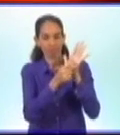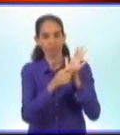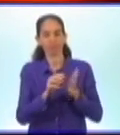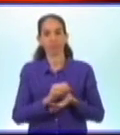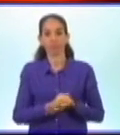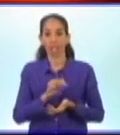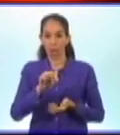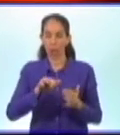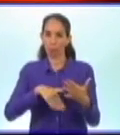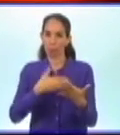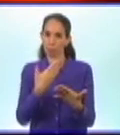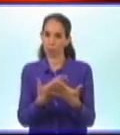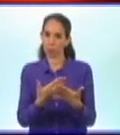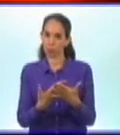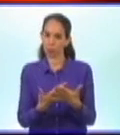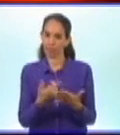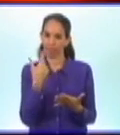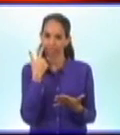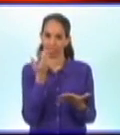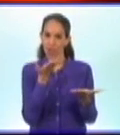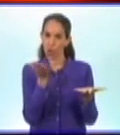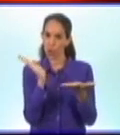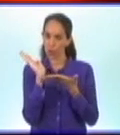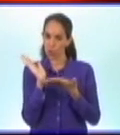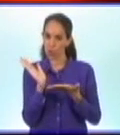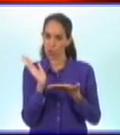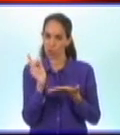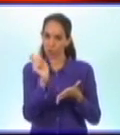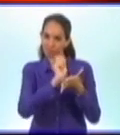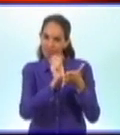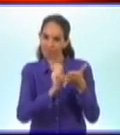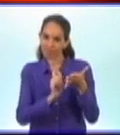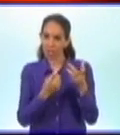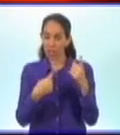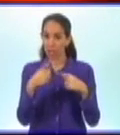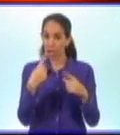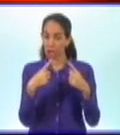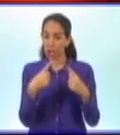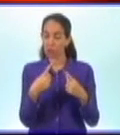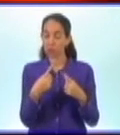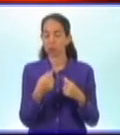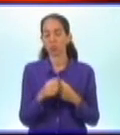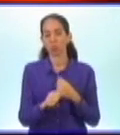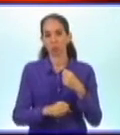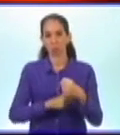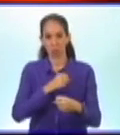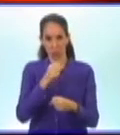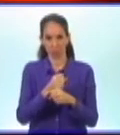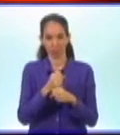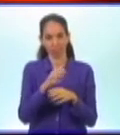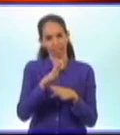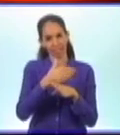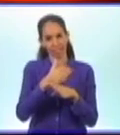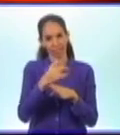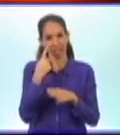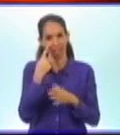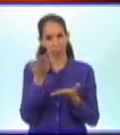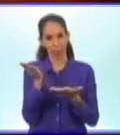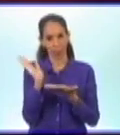que observes y anotes en tus libretas algunos de los usos que puedes realizar de los puntos suspensivos.